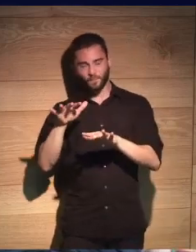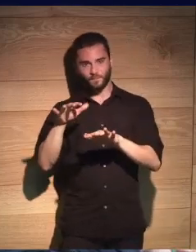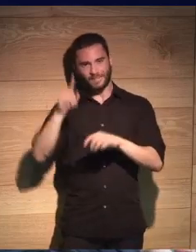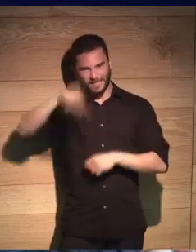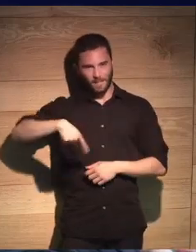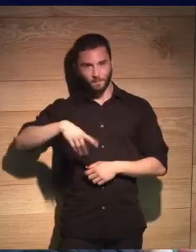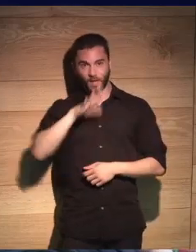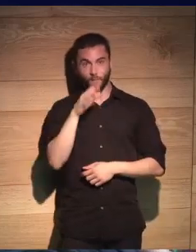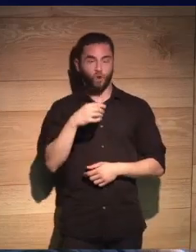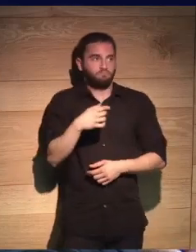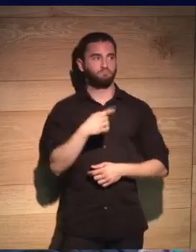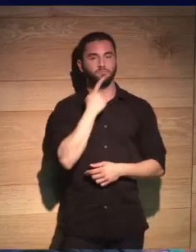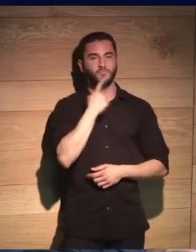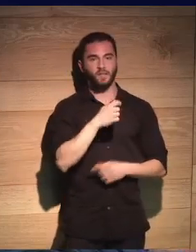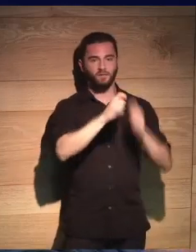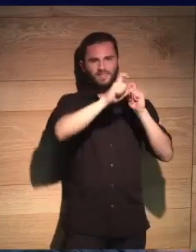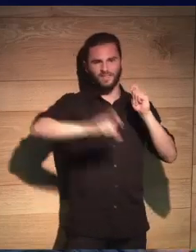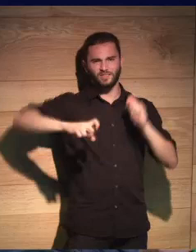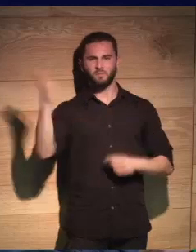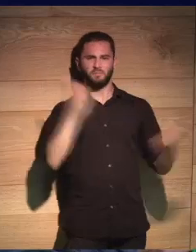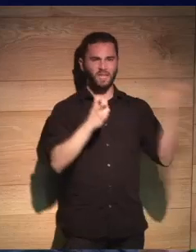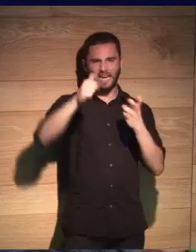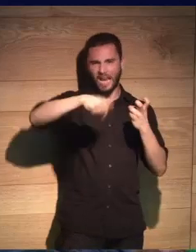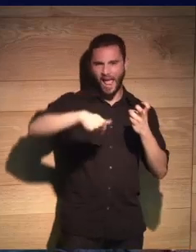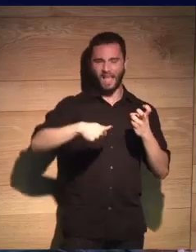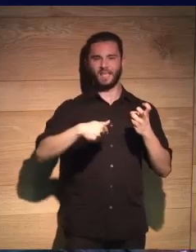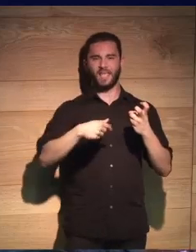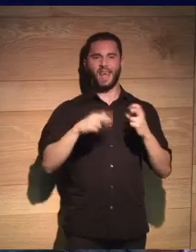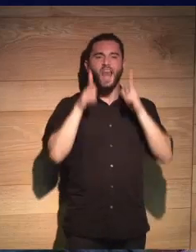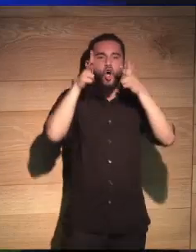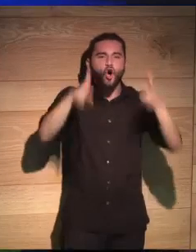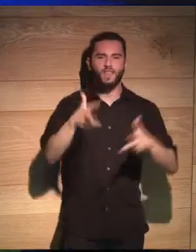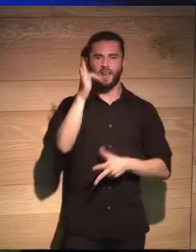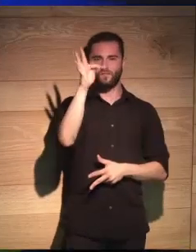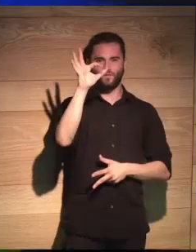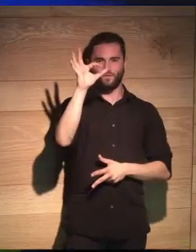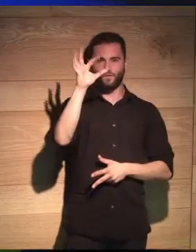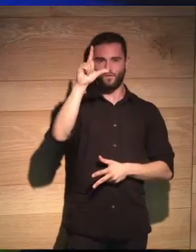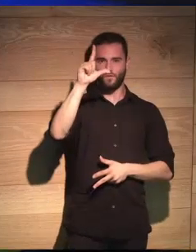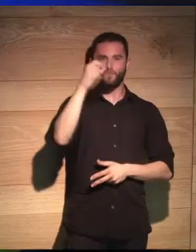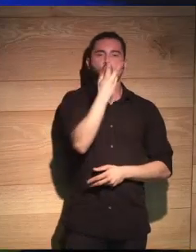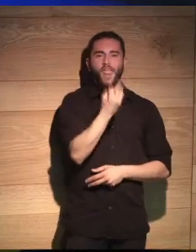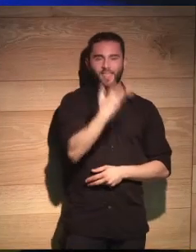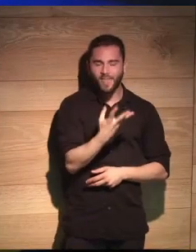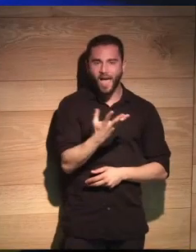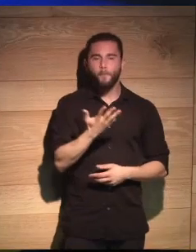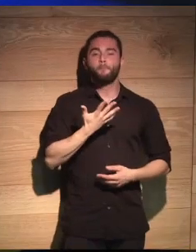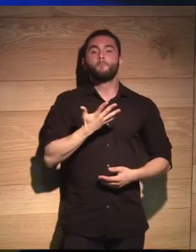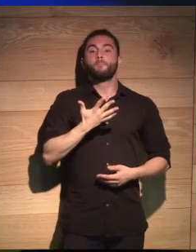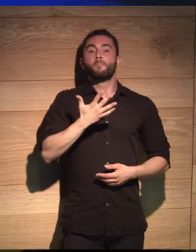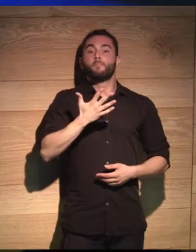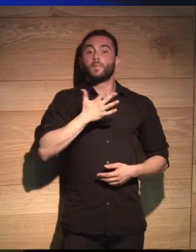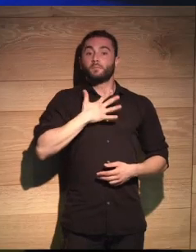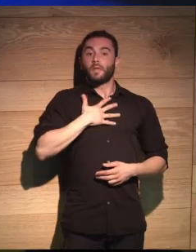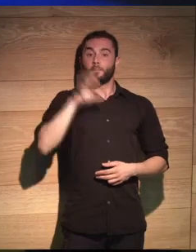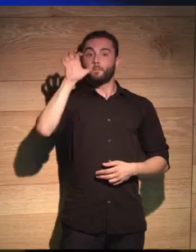porque luego tienen sus fiestas en el Hotel Florida. Dice, pero es mi país el que se está